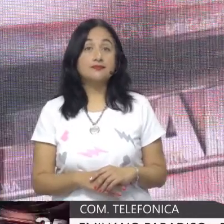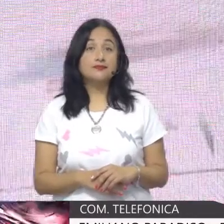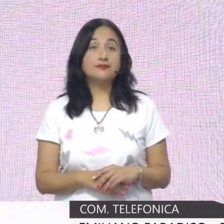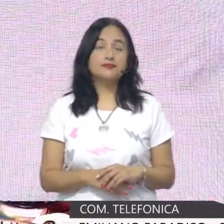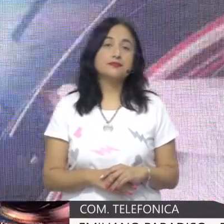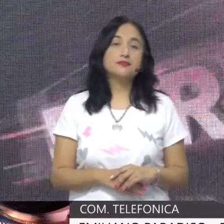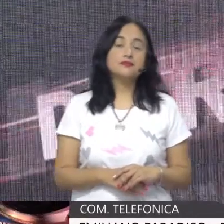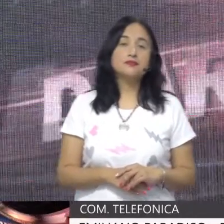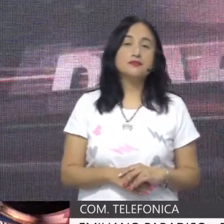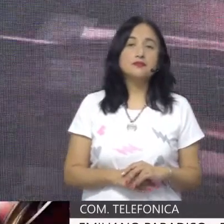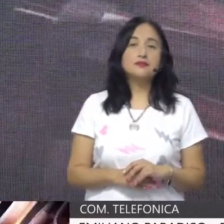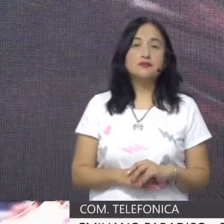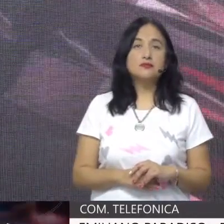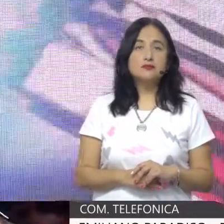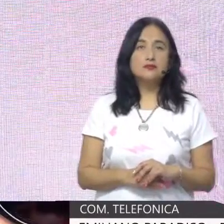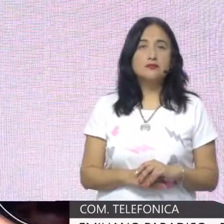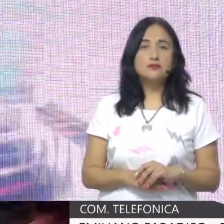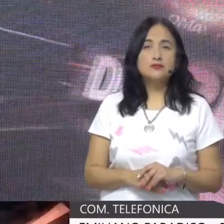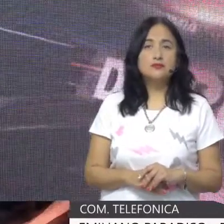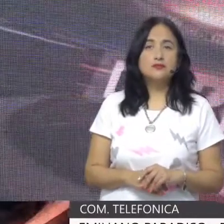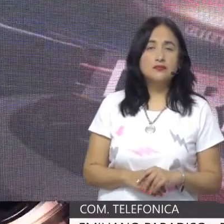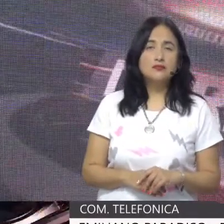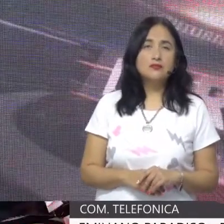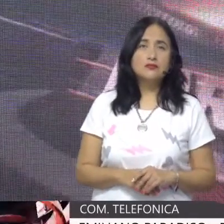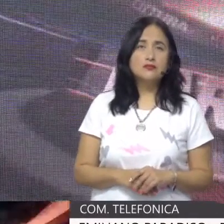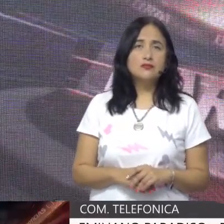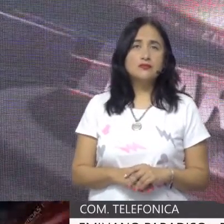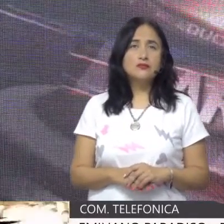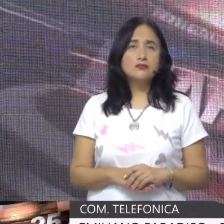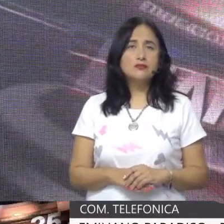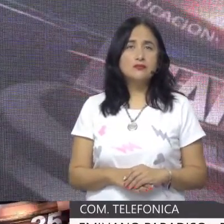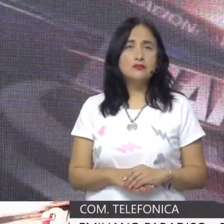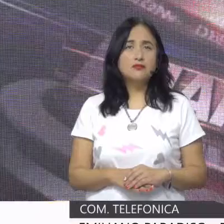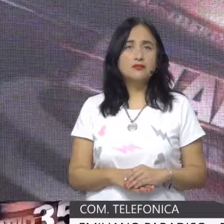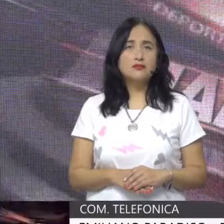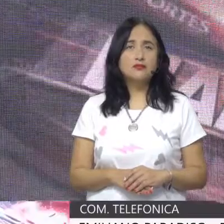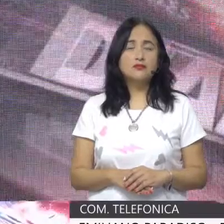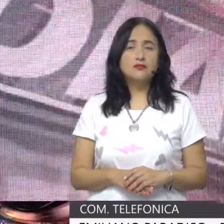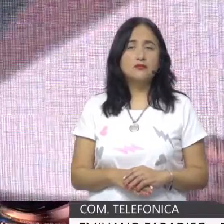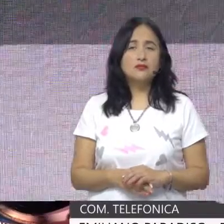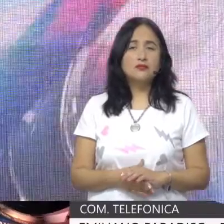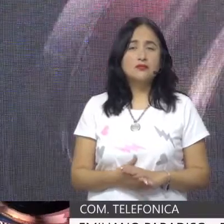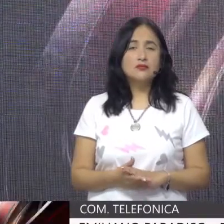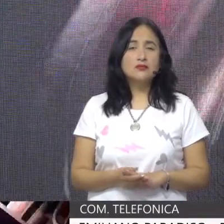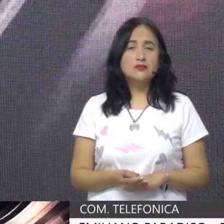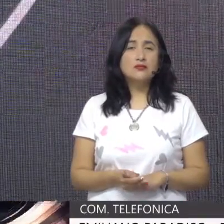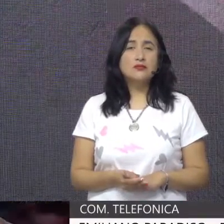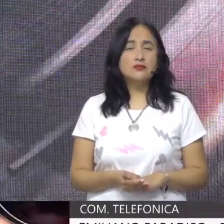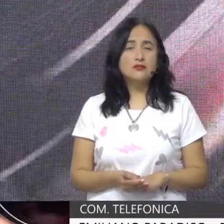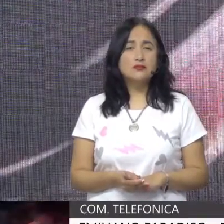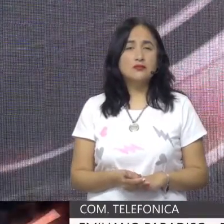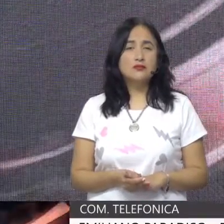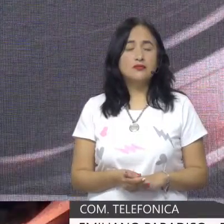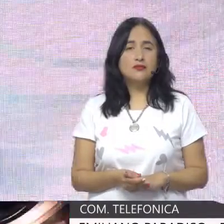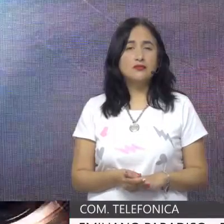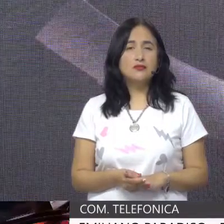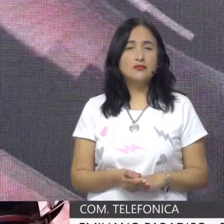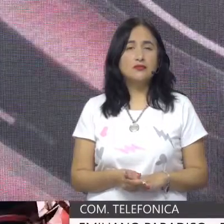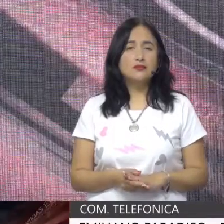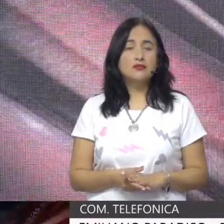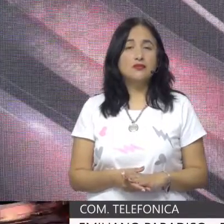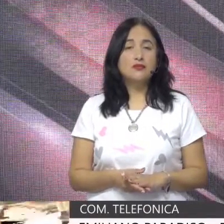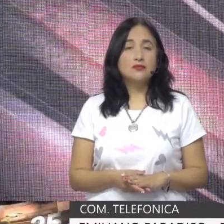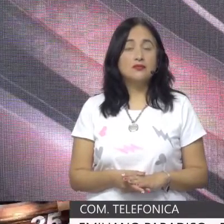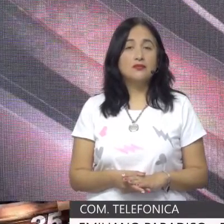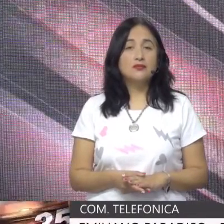bibliografía o algo por el estilo, tiene que tener X cantidad de datos, entonces aproximadamente 3 megas es lo que nosotros